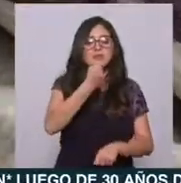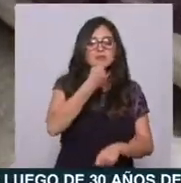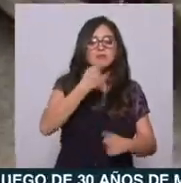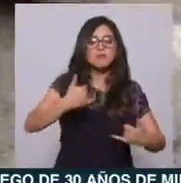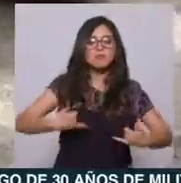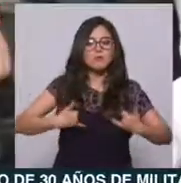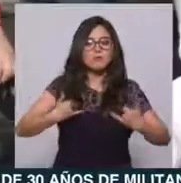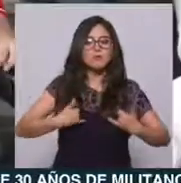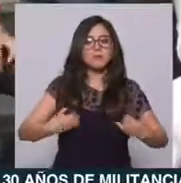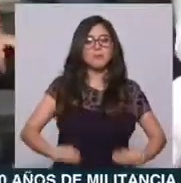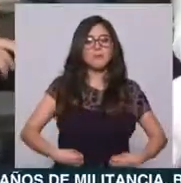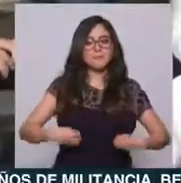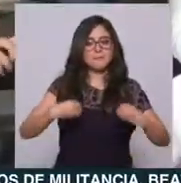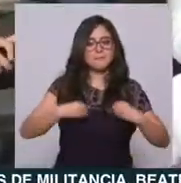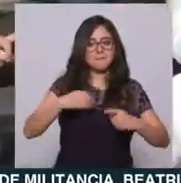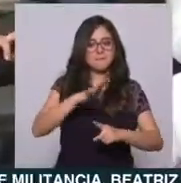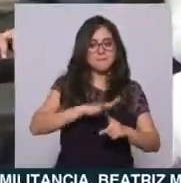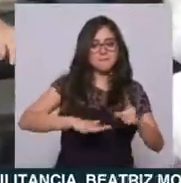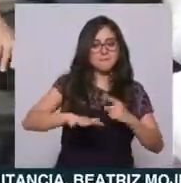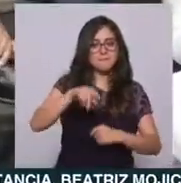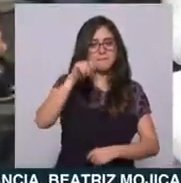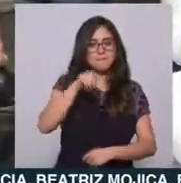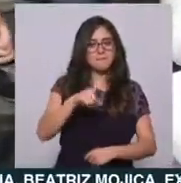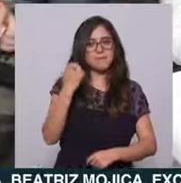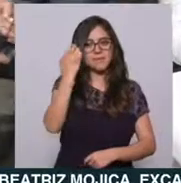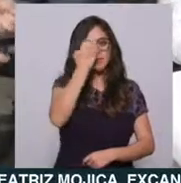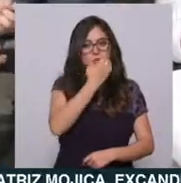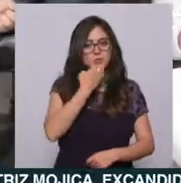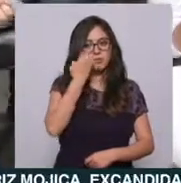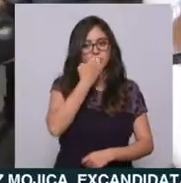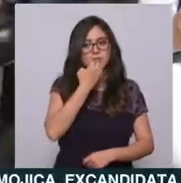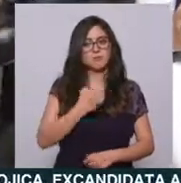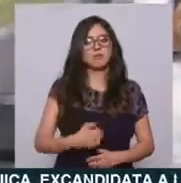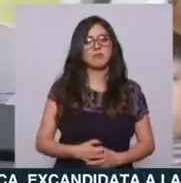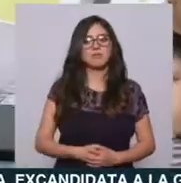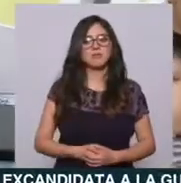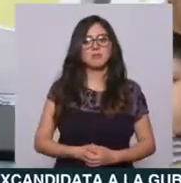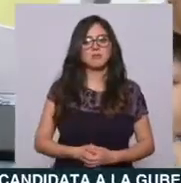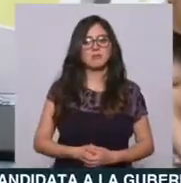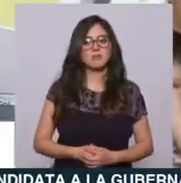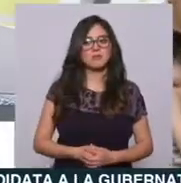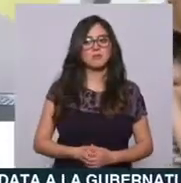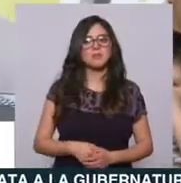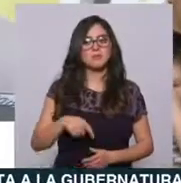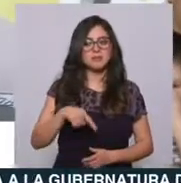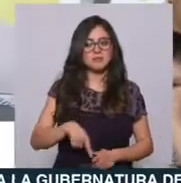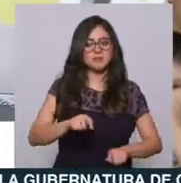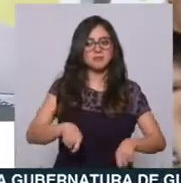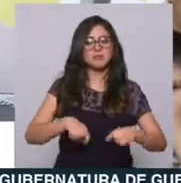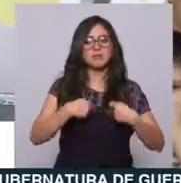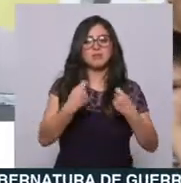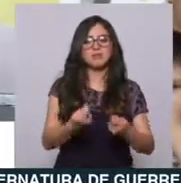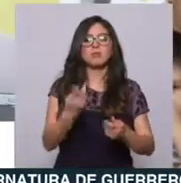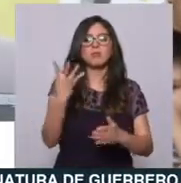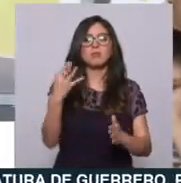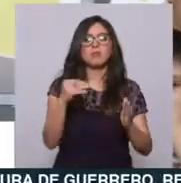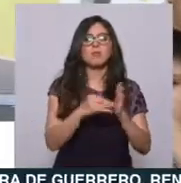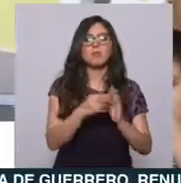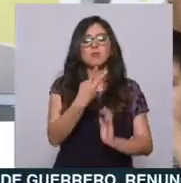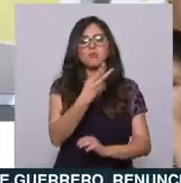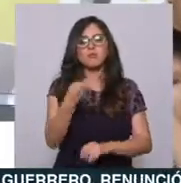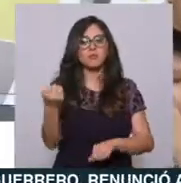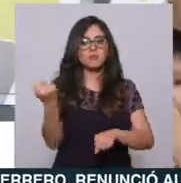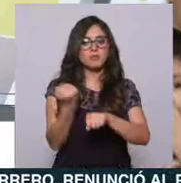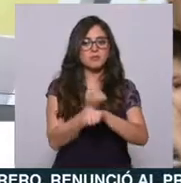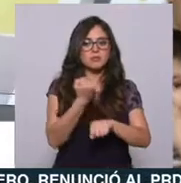sean residentes y estudien en planteles de la demarcación. Quiero decirles que de esta entrega de 4,200 pares